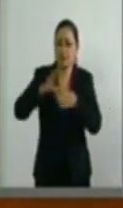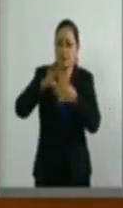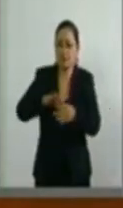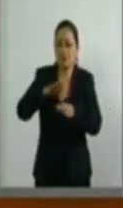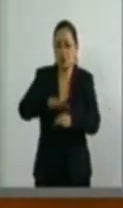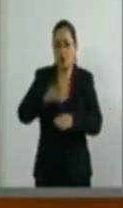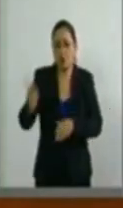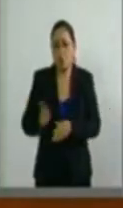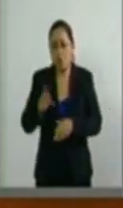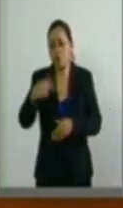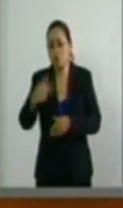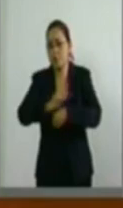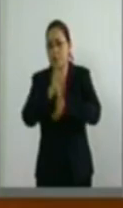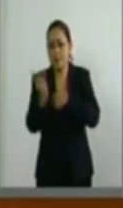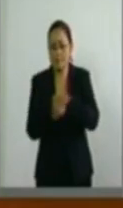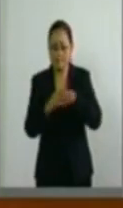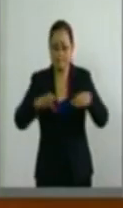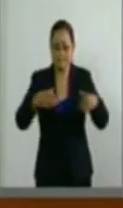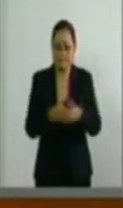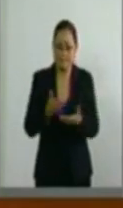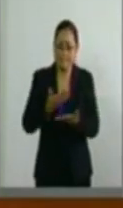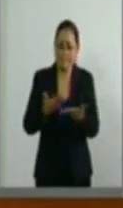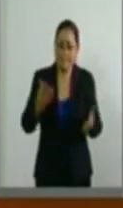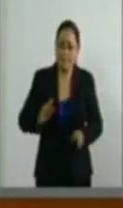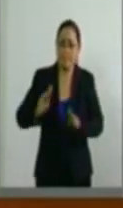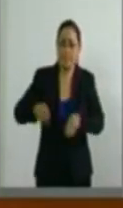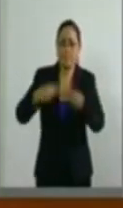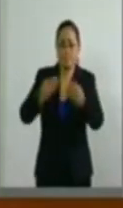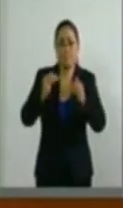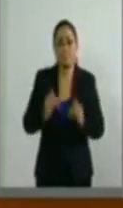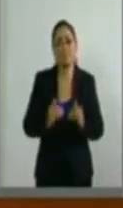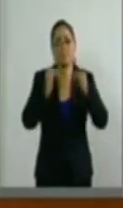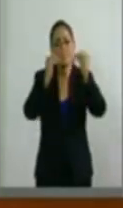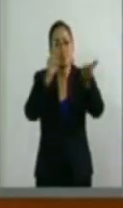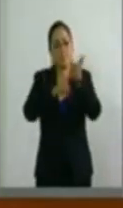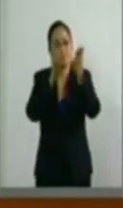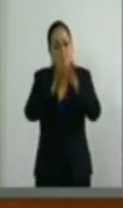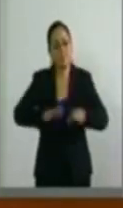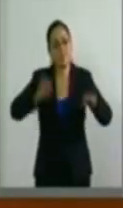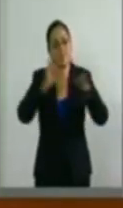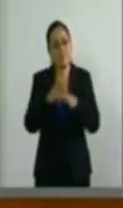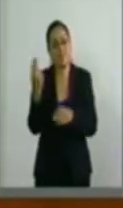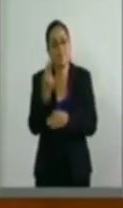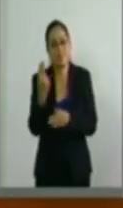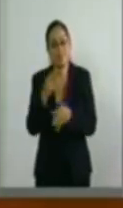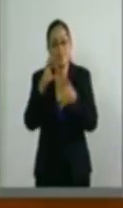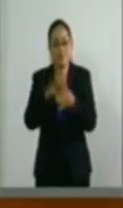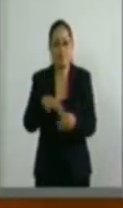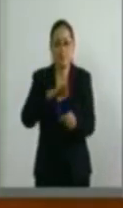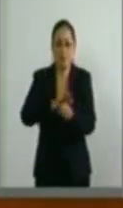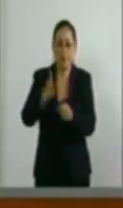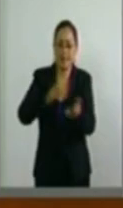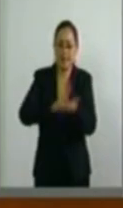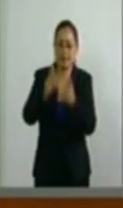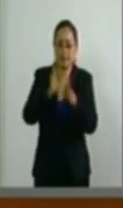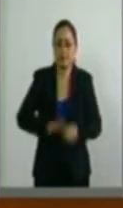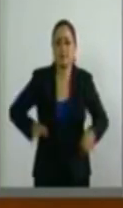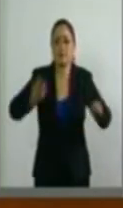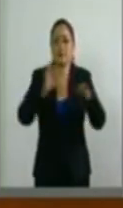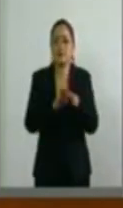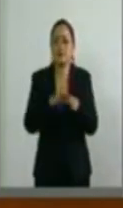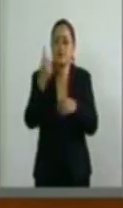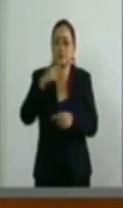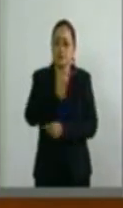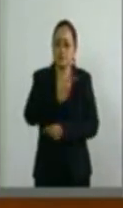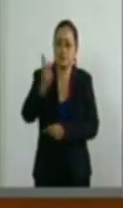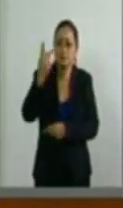pueblos y de las naciones. Brindémosle entonces el lugar relevante que le corresponde como un derecho fundamental de